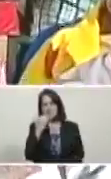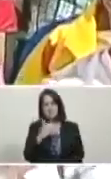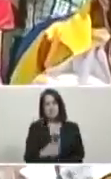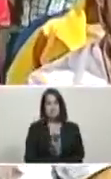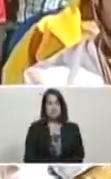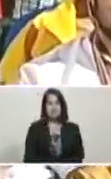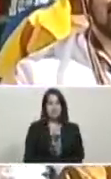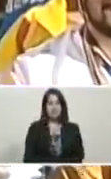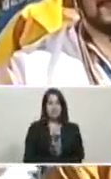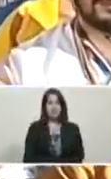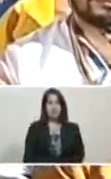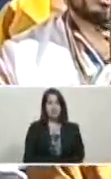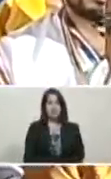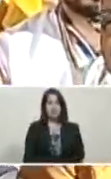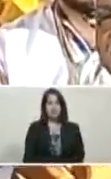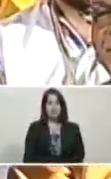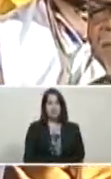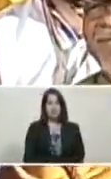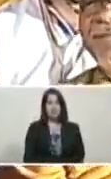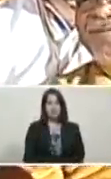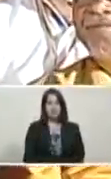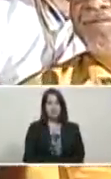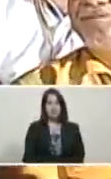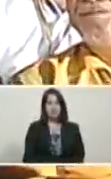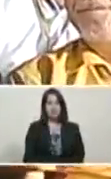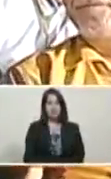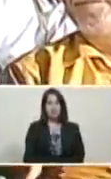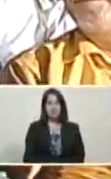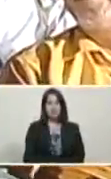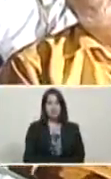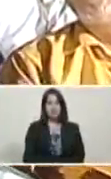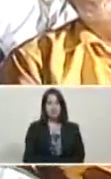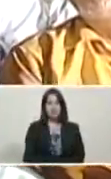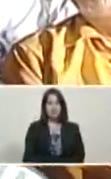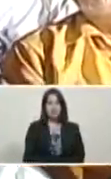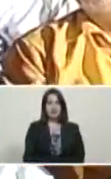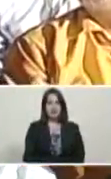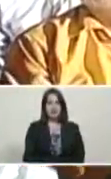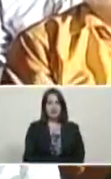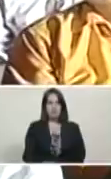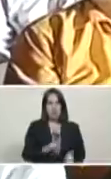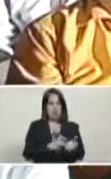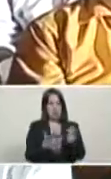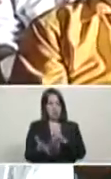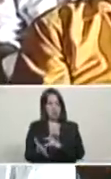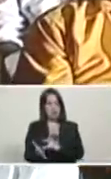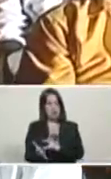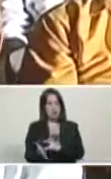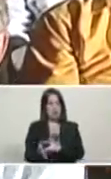febrero 2019 y estábamos como abril